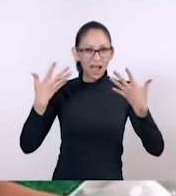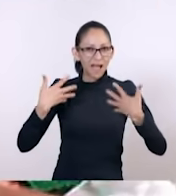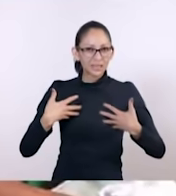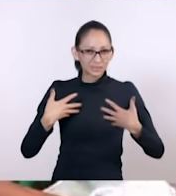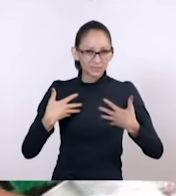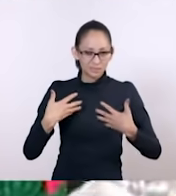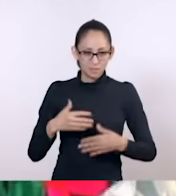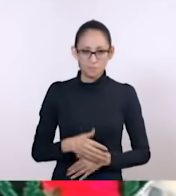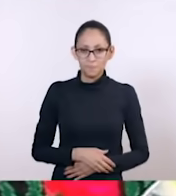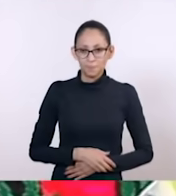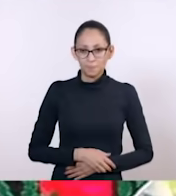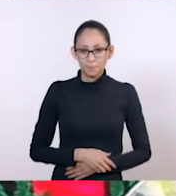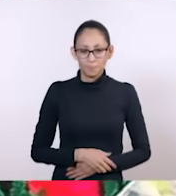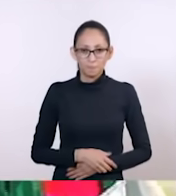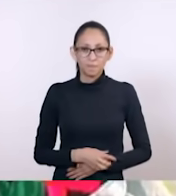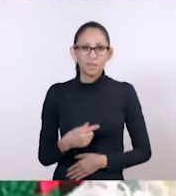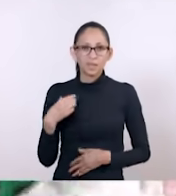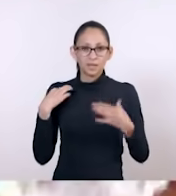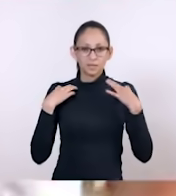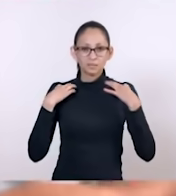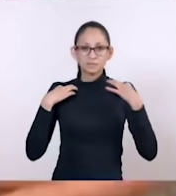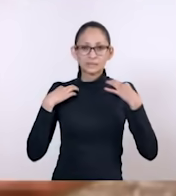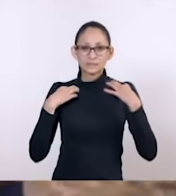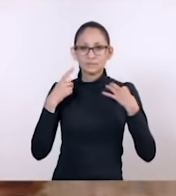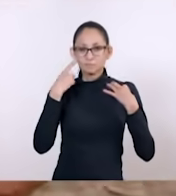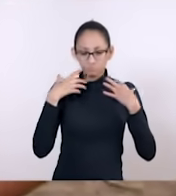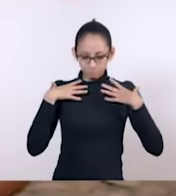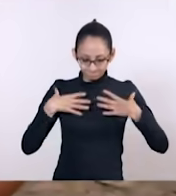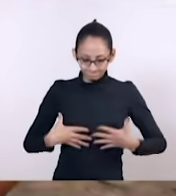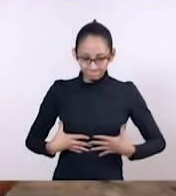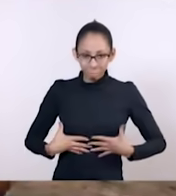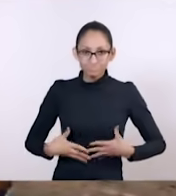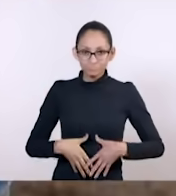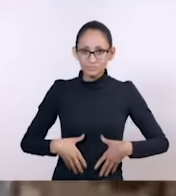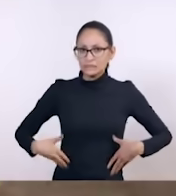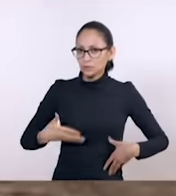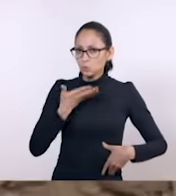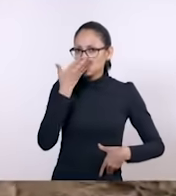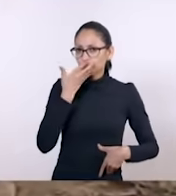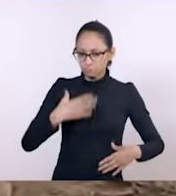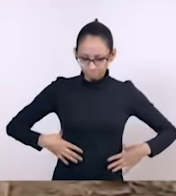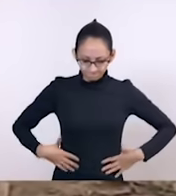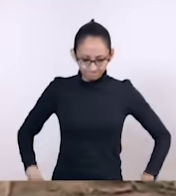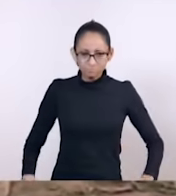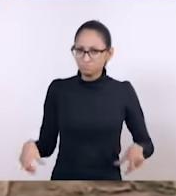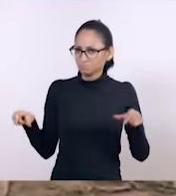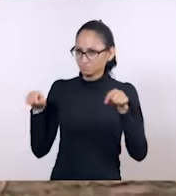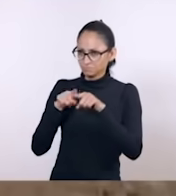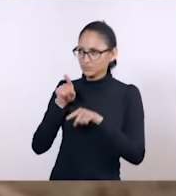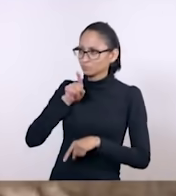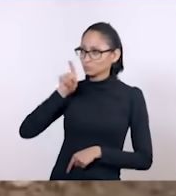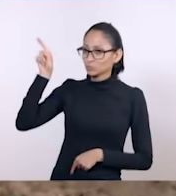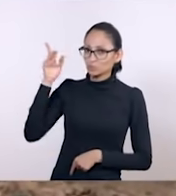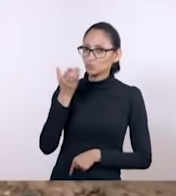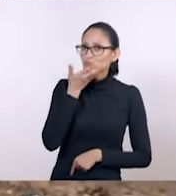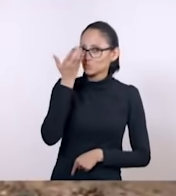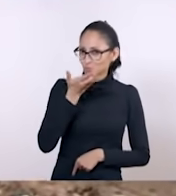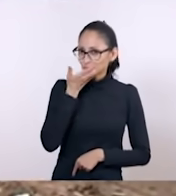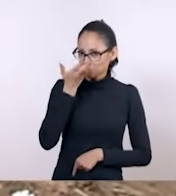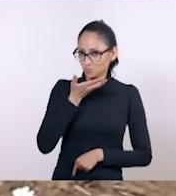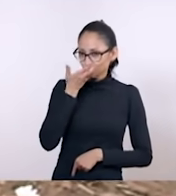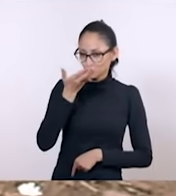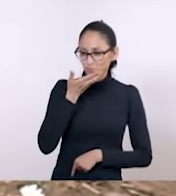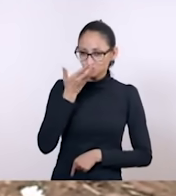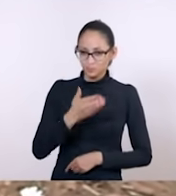Este se llama en seltán luch y este huila y uult. Y este es vechilán. Náhuá.